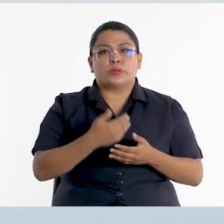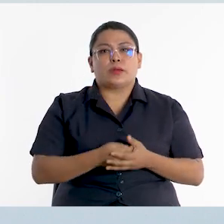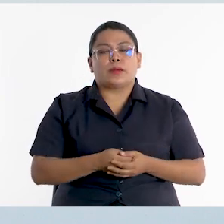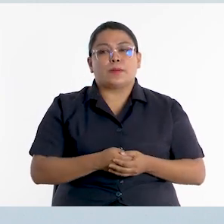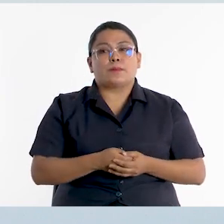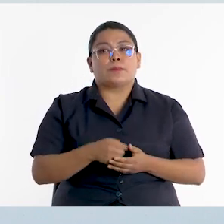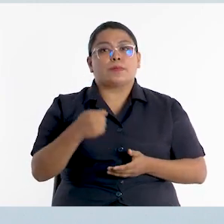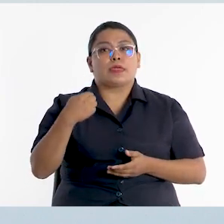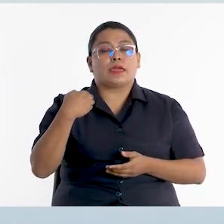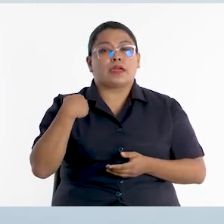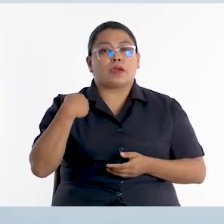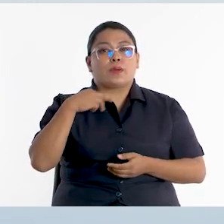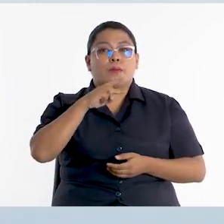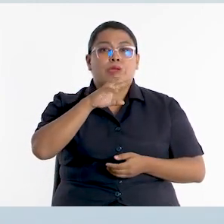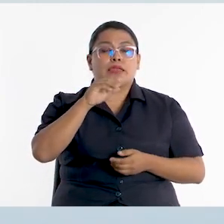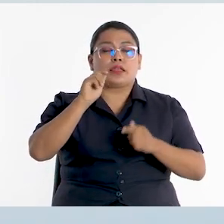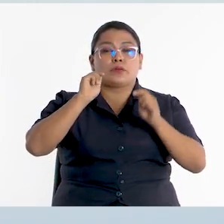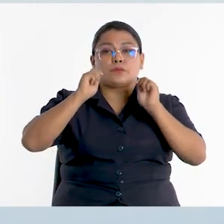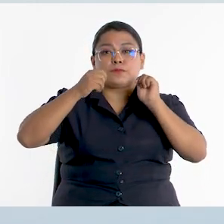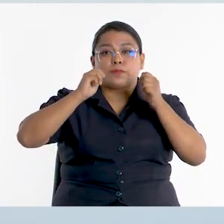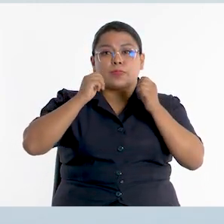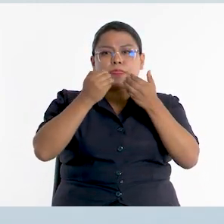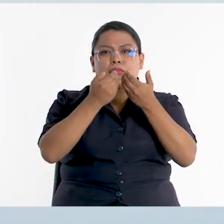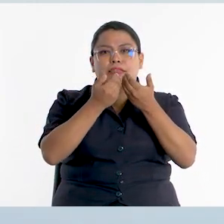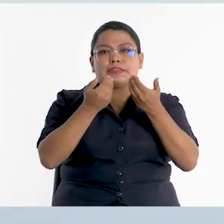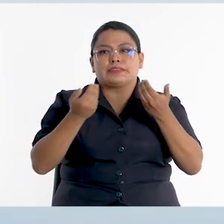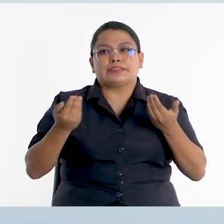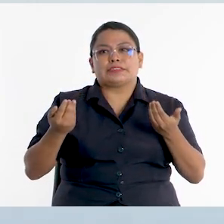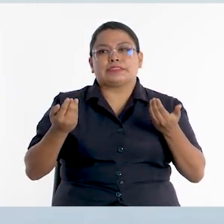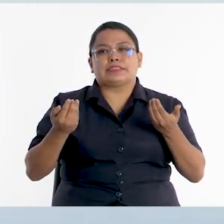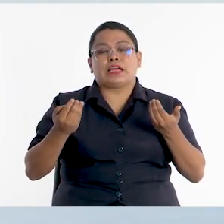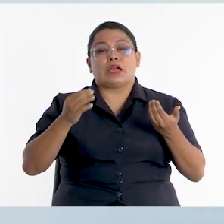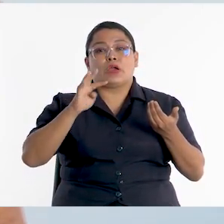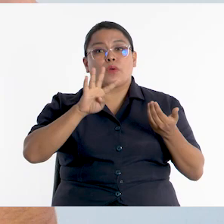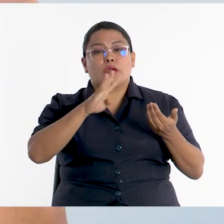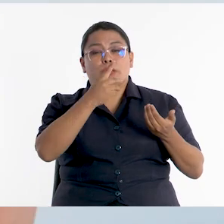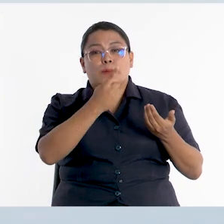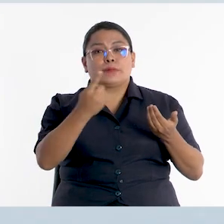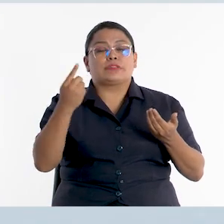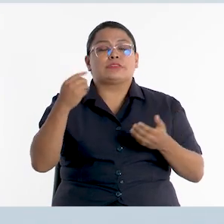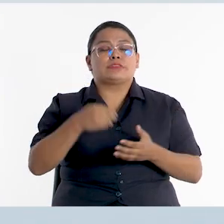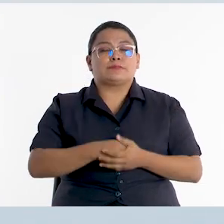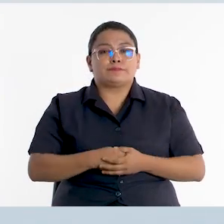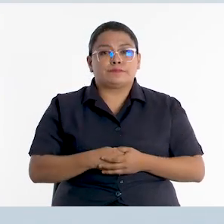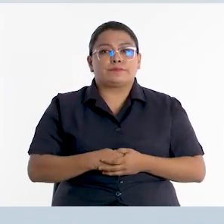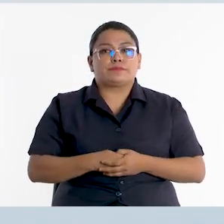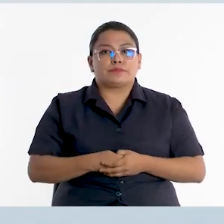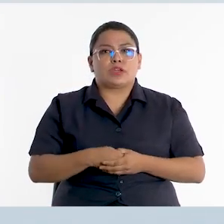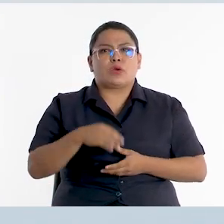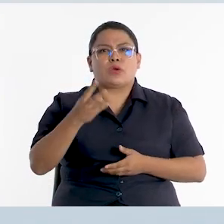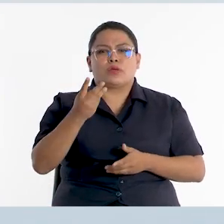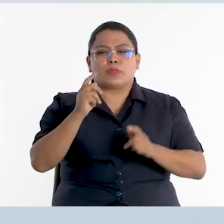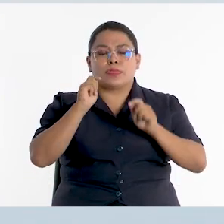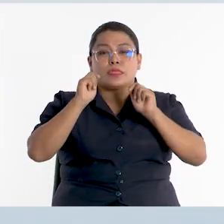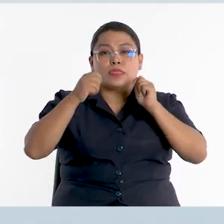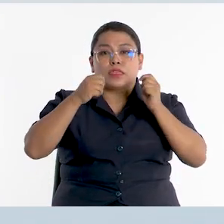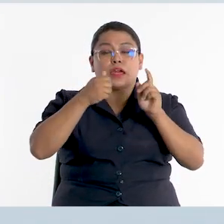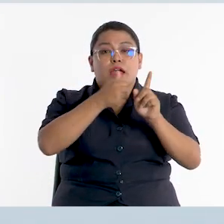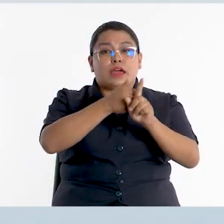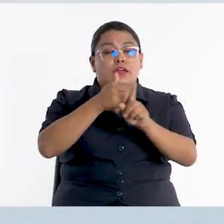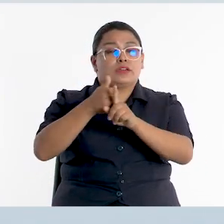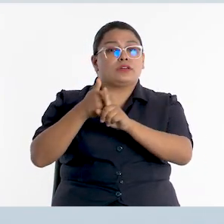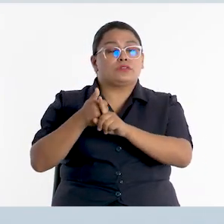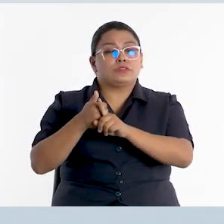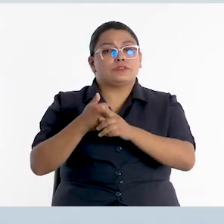situación. Tengo 20 dulces y los repartiré entre 4 personas. ¿Cuántos dulces